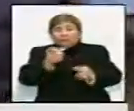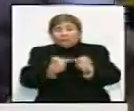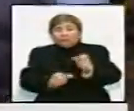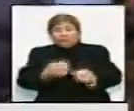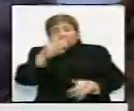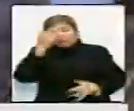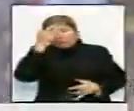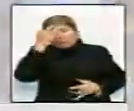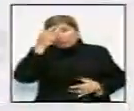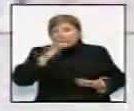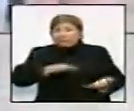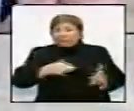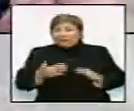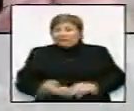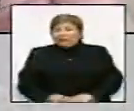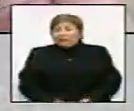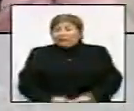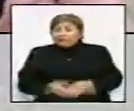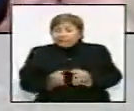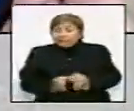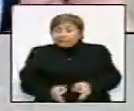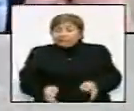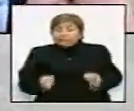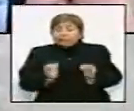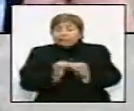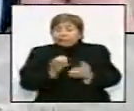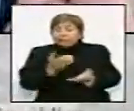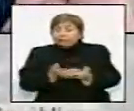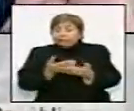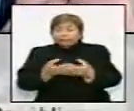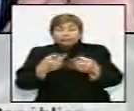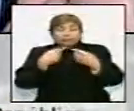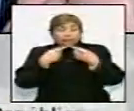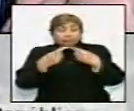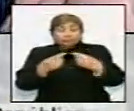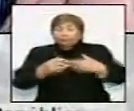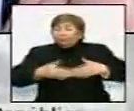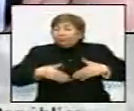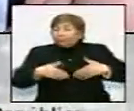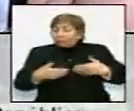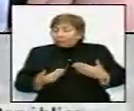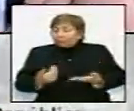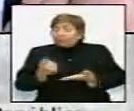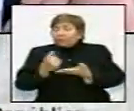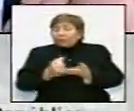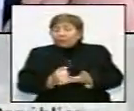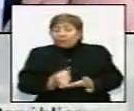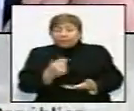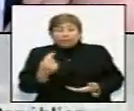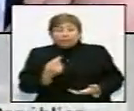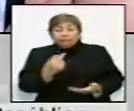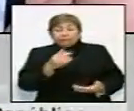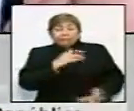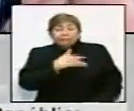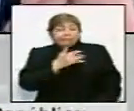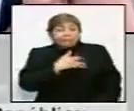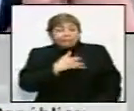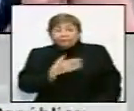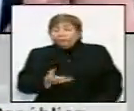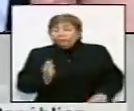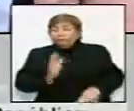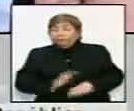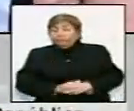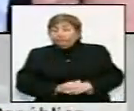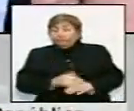y fallecidas. Es importante este tipo de campañas que puedan ayudar no solamente a sensibilizar, sino sobre